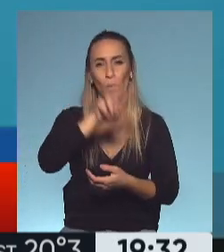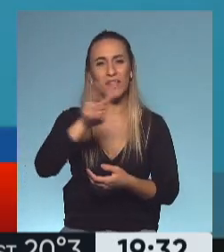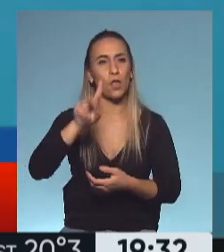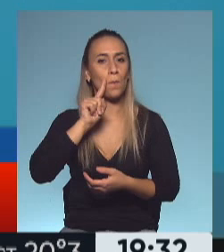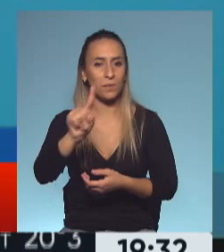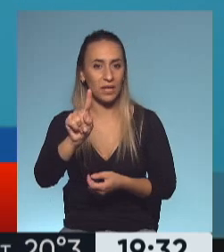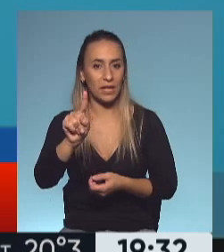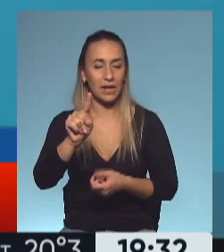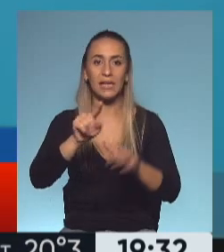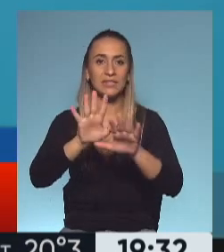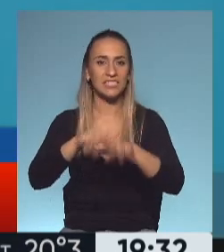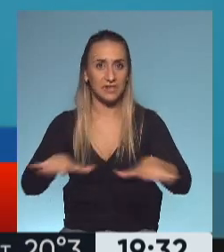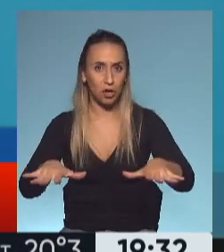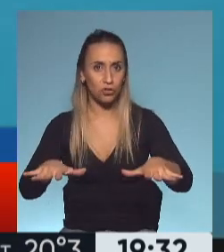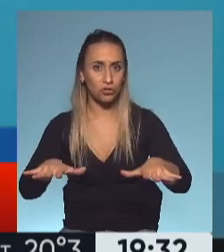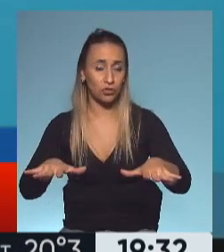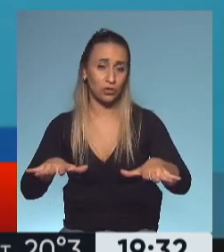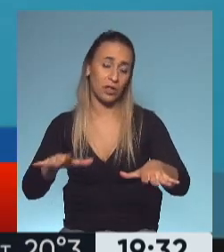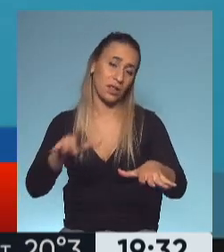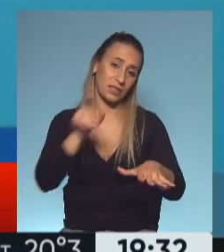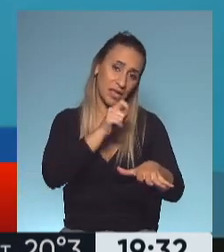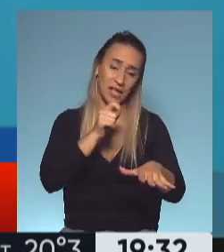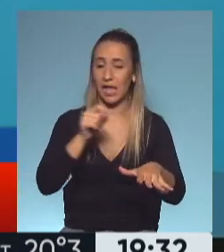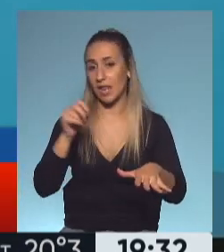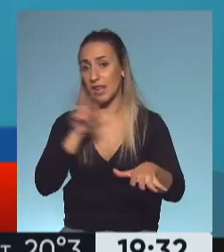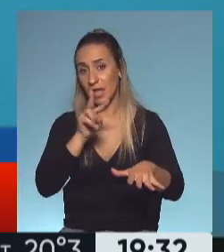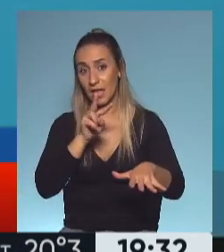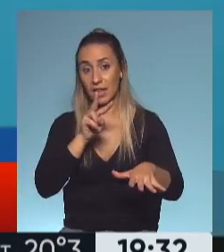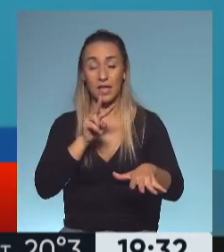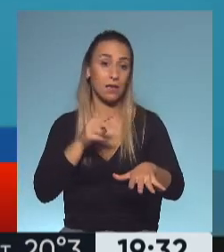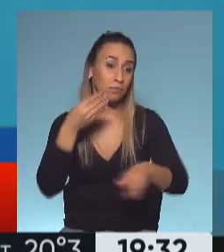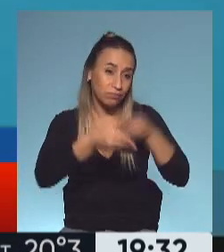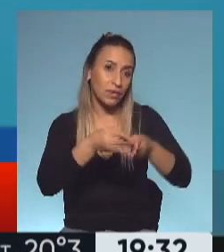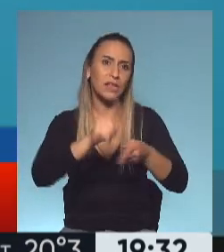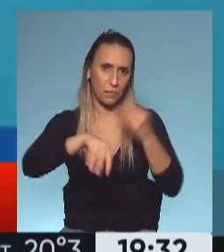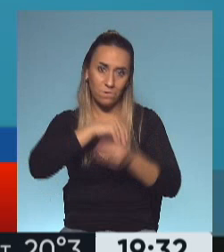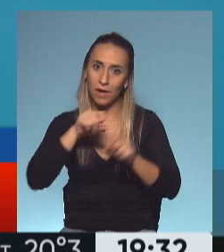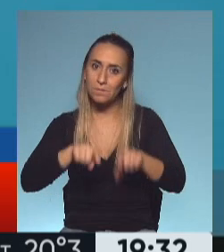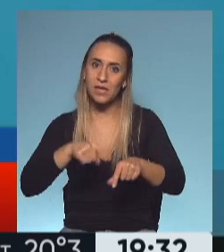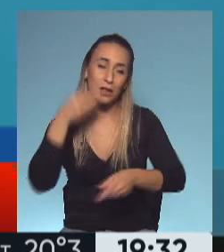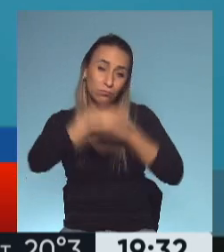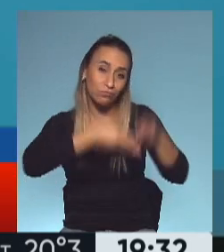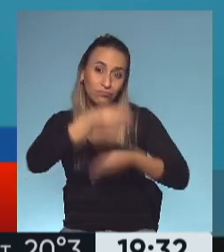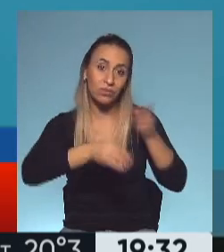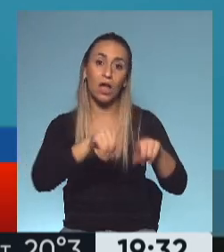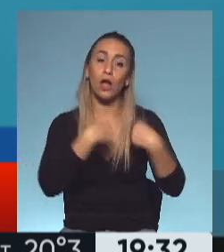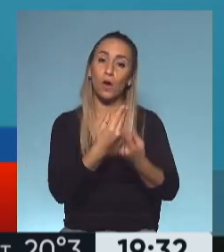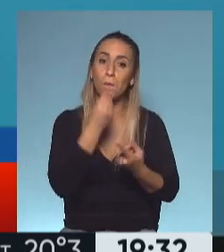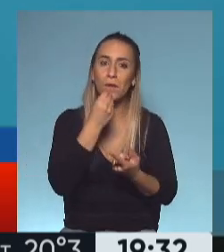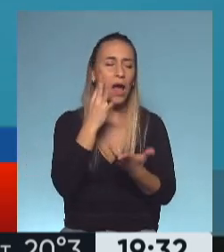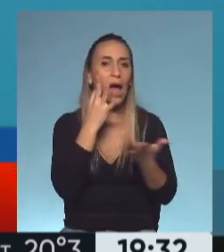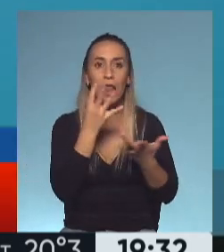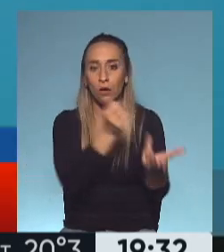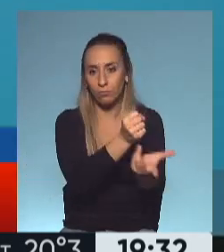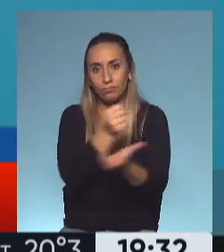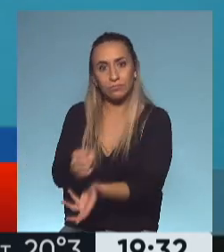1.722.000 niños y niñas y sus familias en la provincia de Buenos Aires, se pudiera acceder a una asistencia